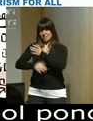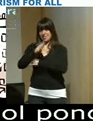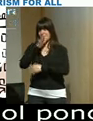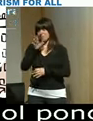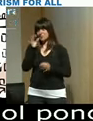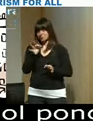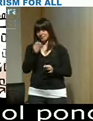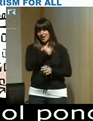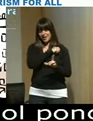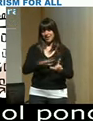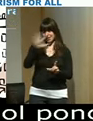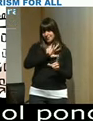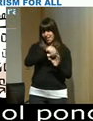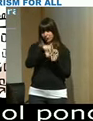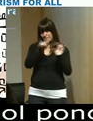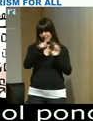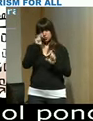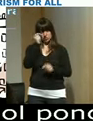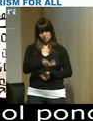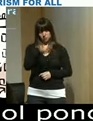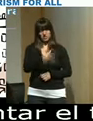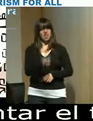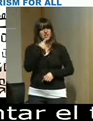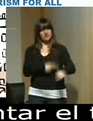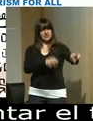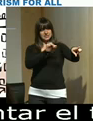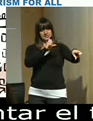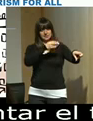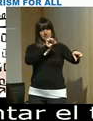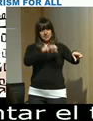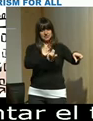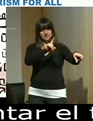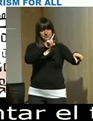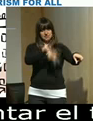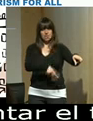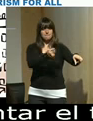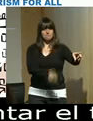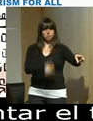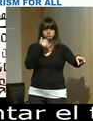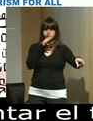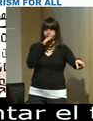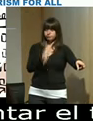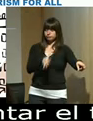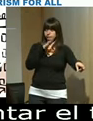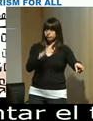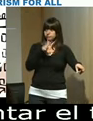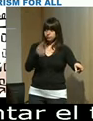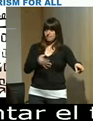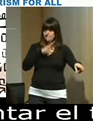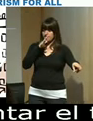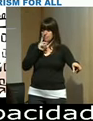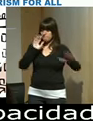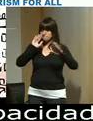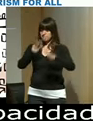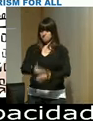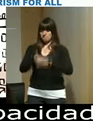muy importante. Y se sorprendía cuando le dábamos un dato de que le hemos sacado de un estudio y un análisis